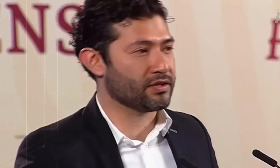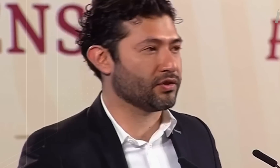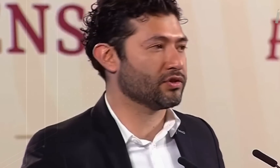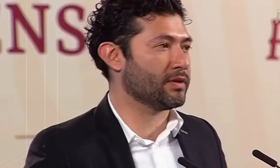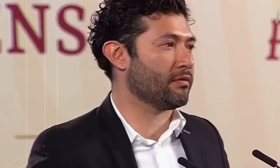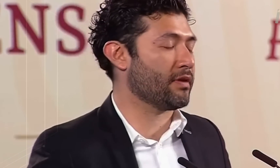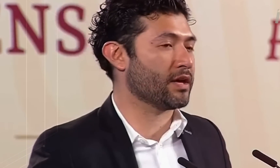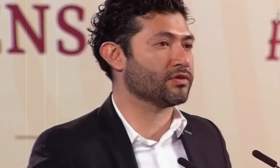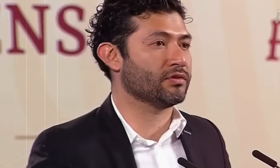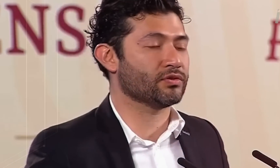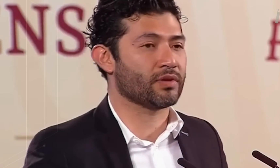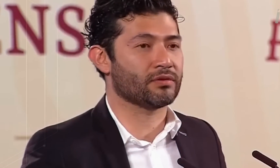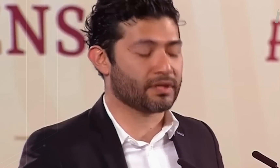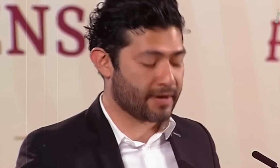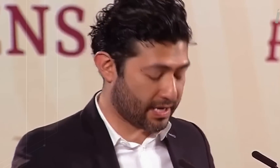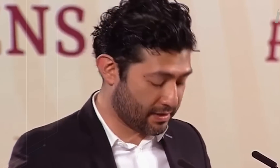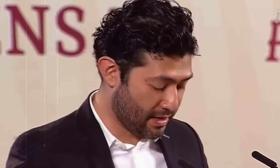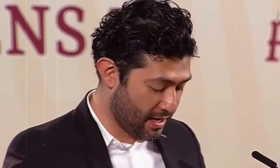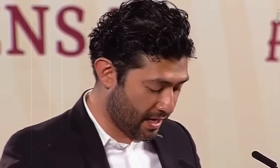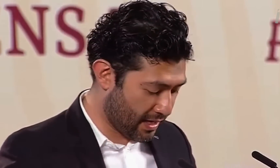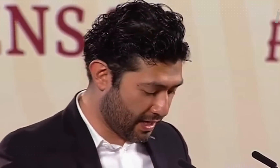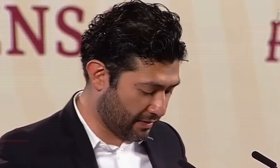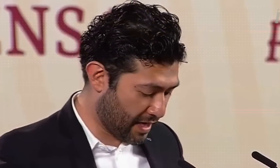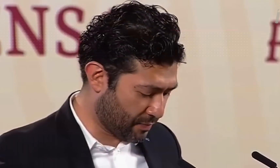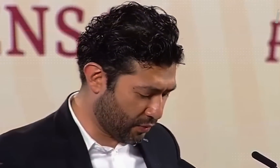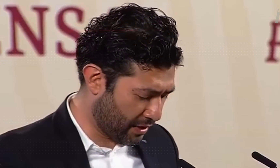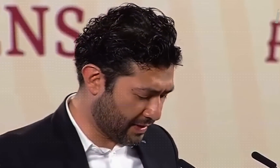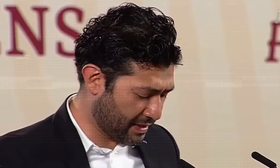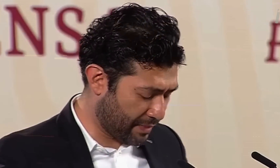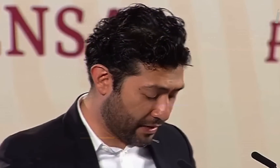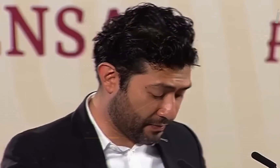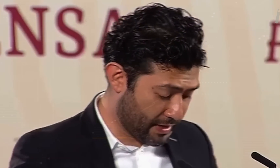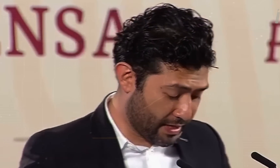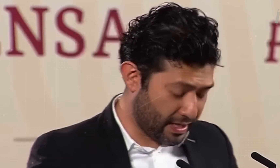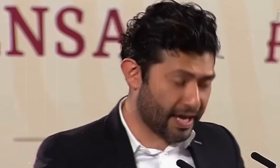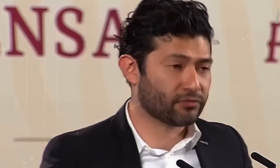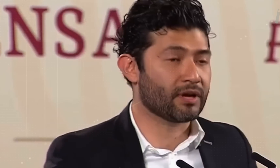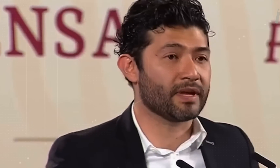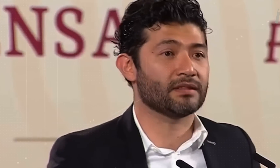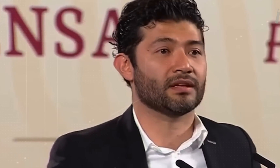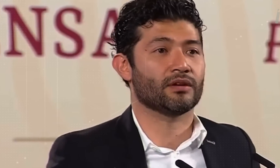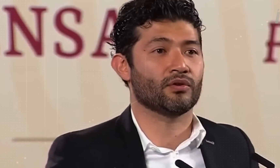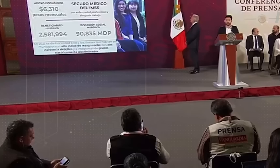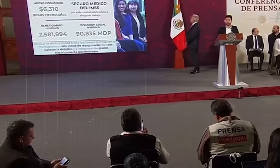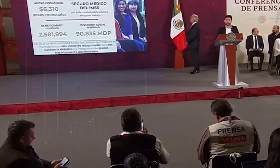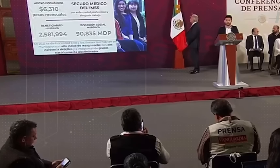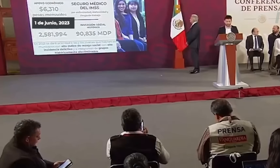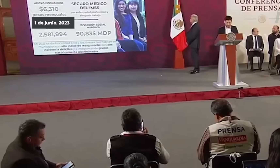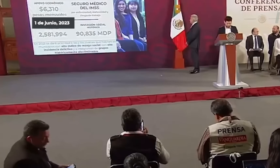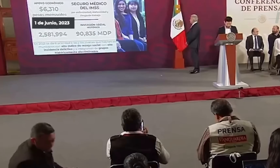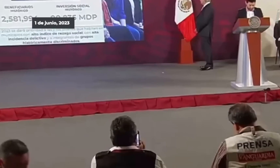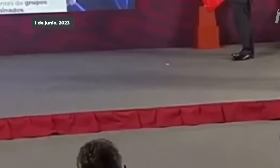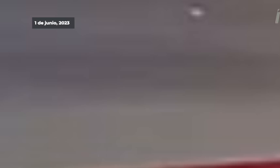subsecretario. Fue también responsable de la coordinación de organización de la Ciudad de México en Morena de 2014 a